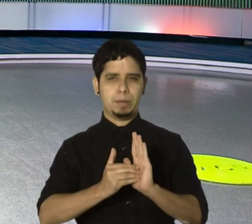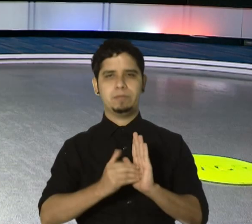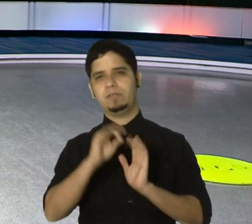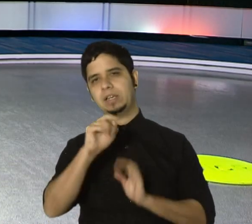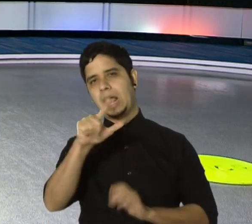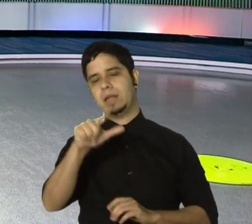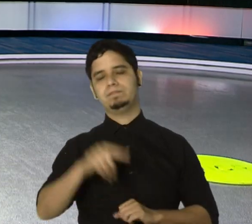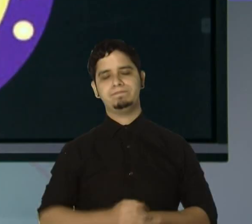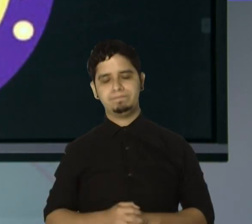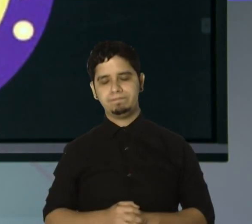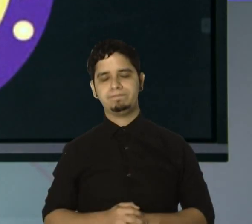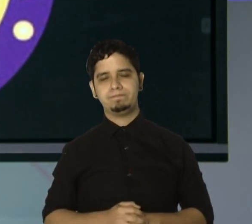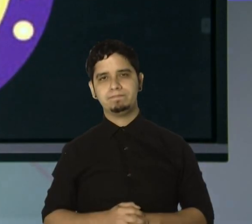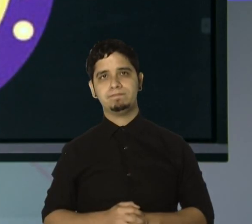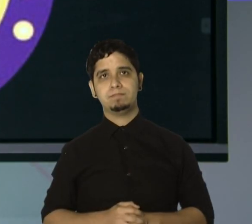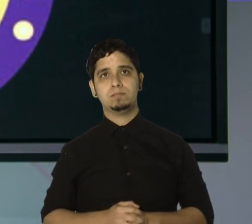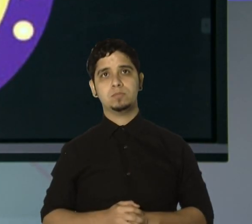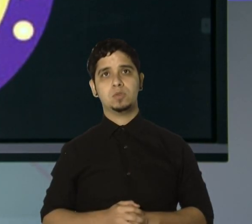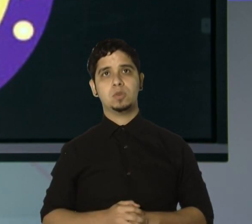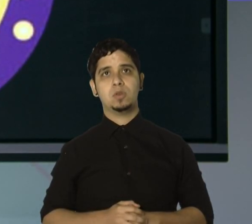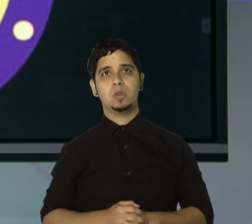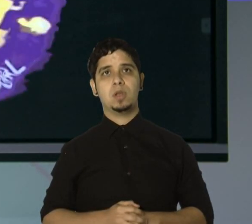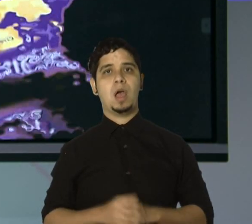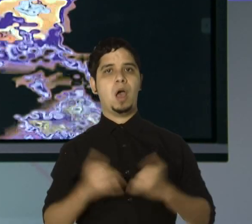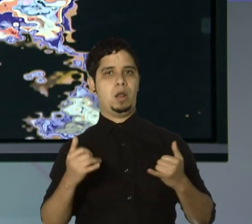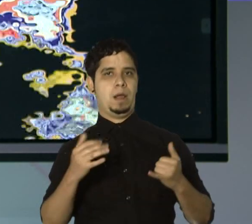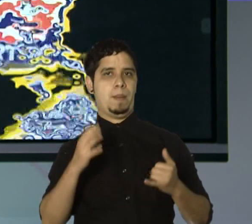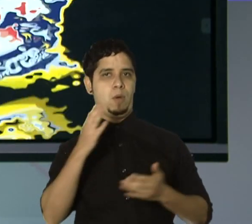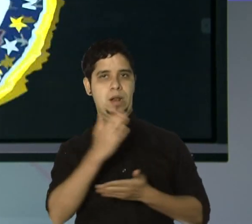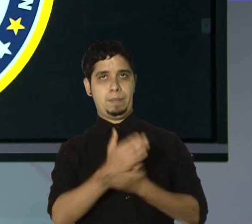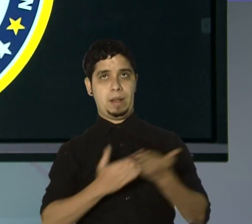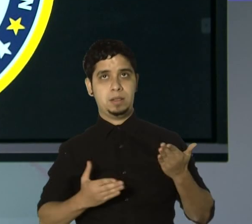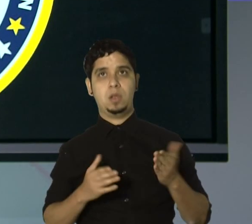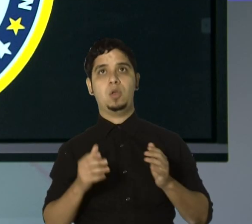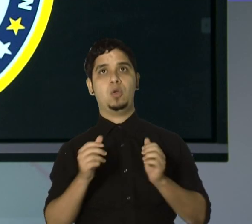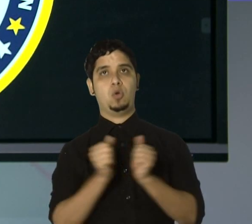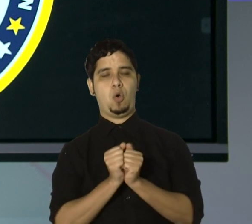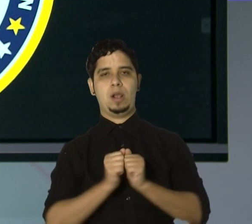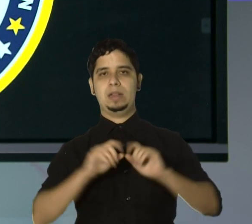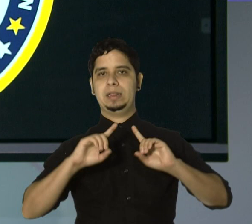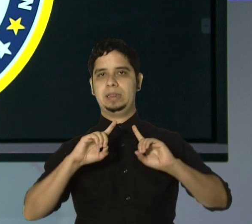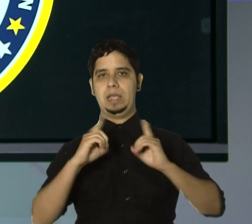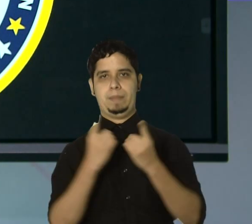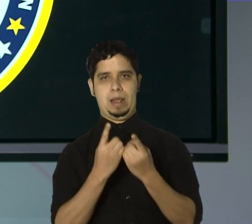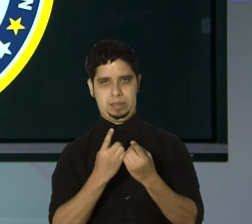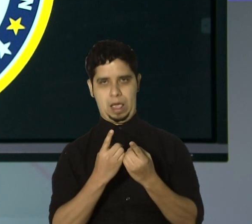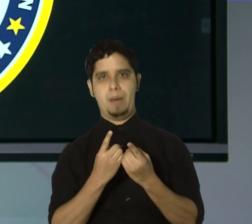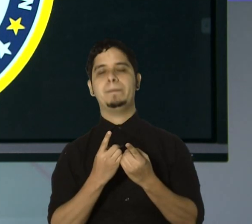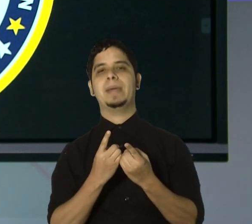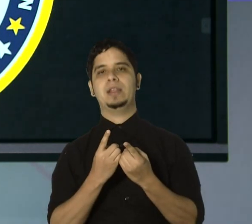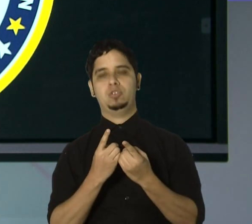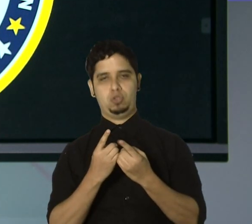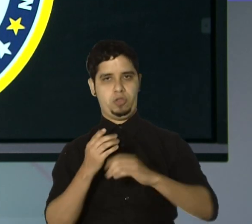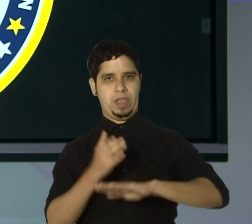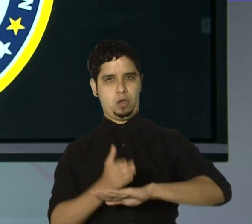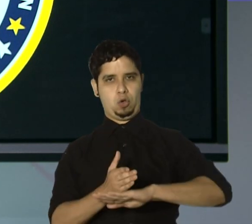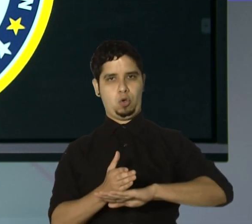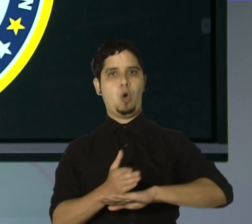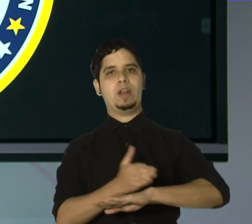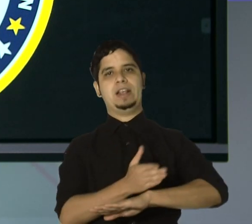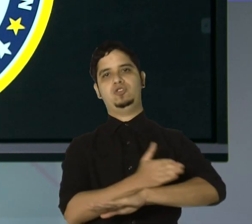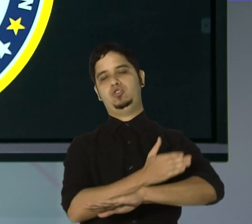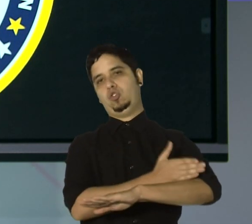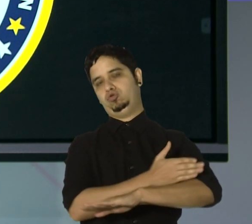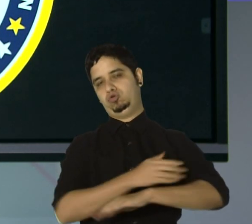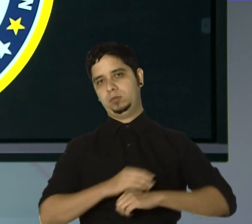fiscal. Con ustedes, ahora vamos al segmento con el Departamento de Corrección. Vamos a